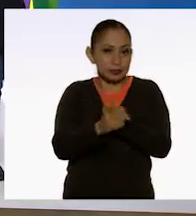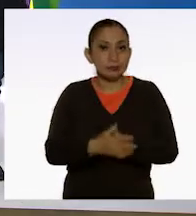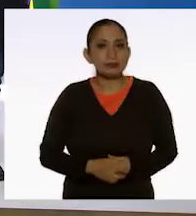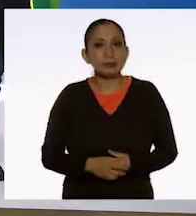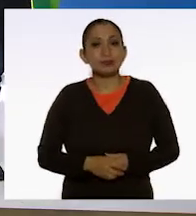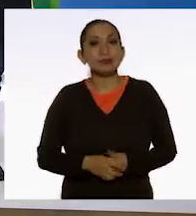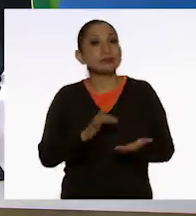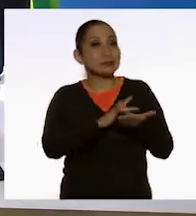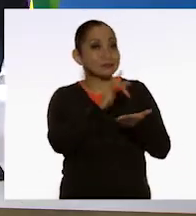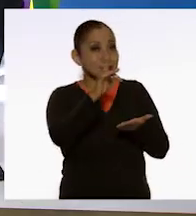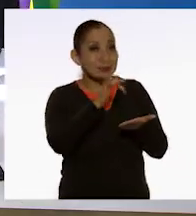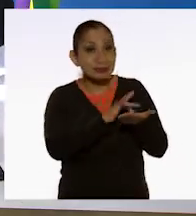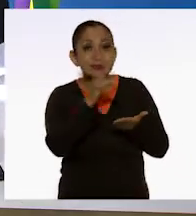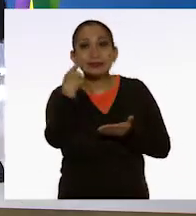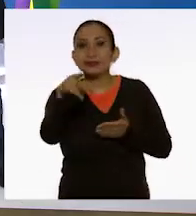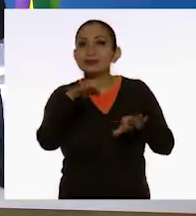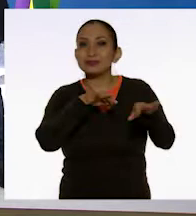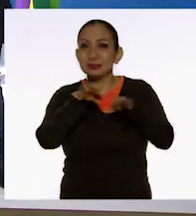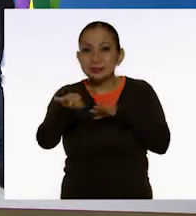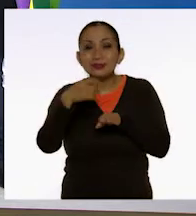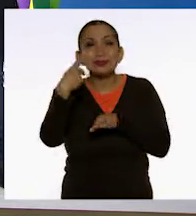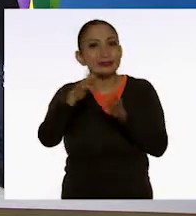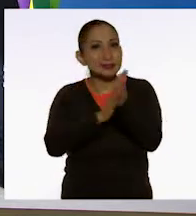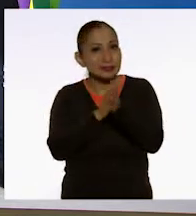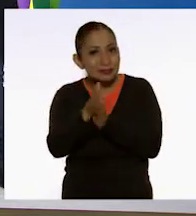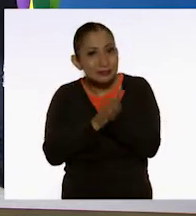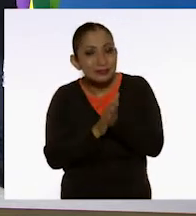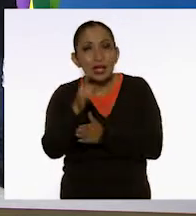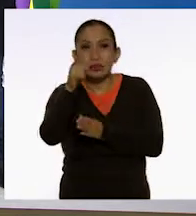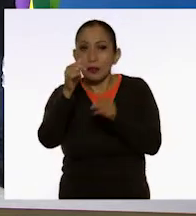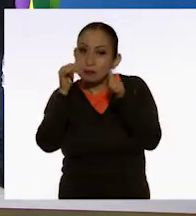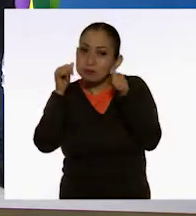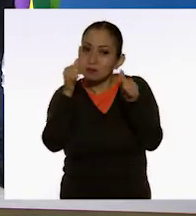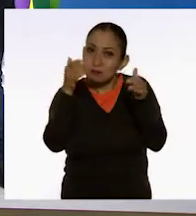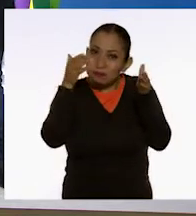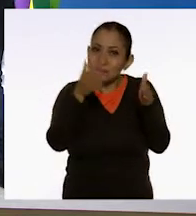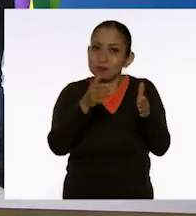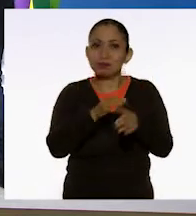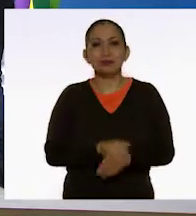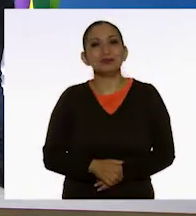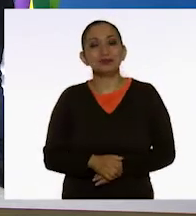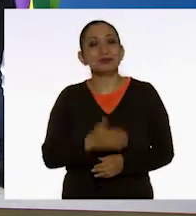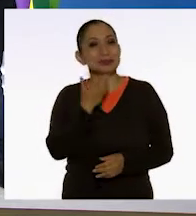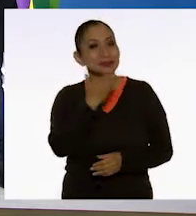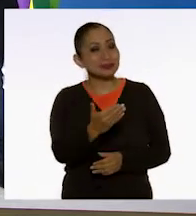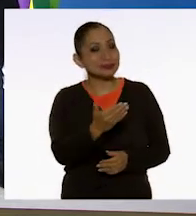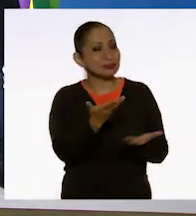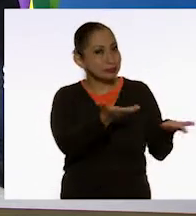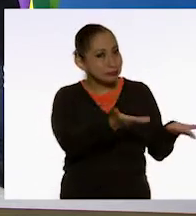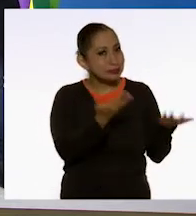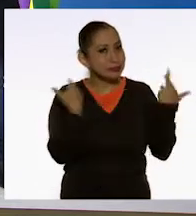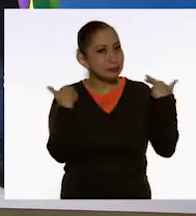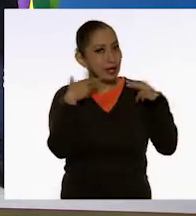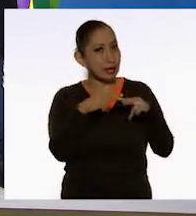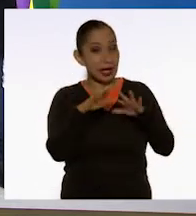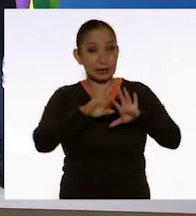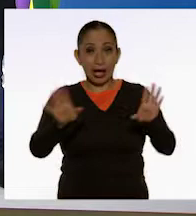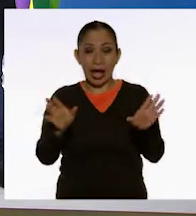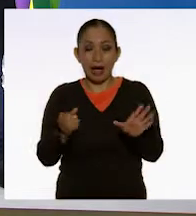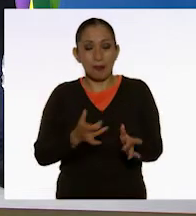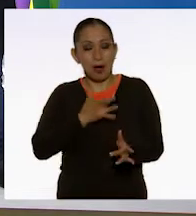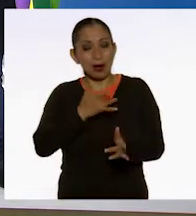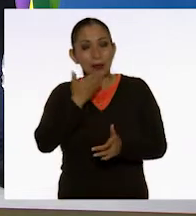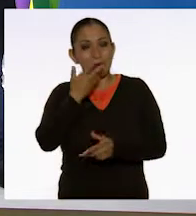pues gracias por su trabajo, su entusiasmo y su dedicación. Bueno, pues maestro, después de esta